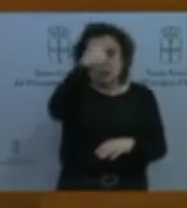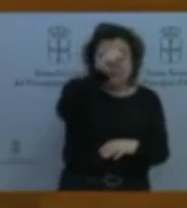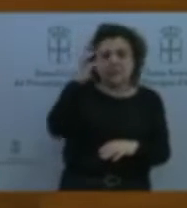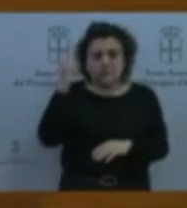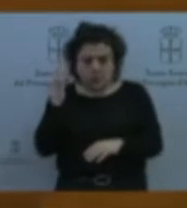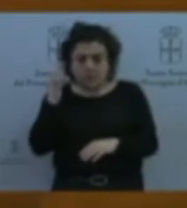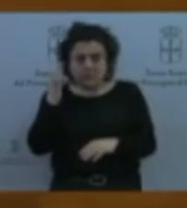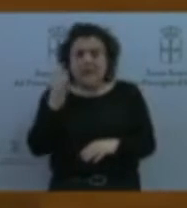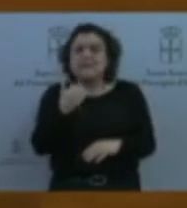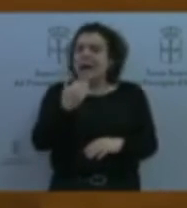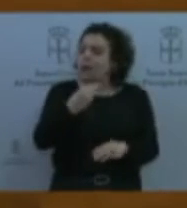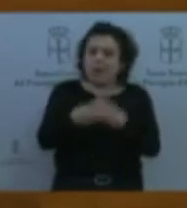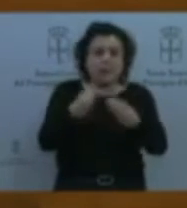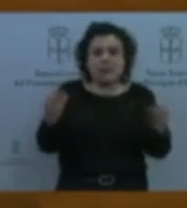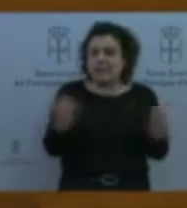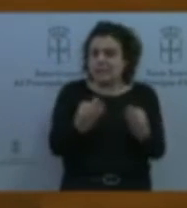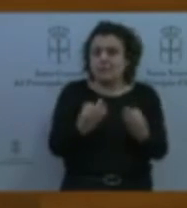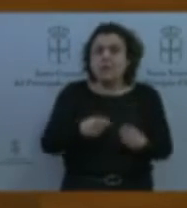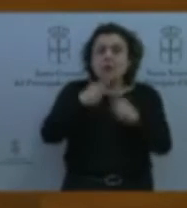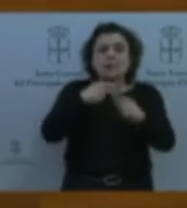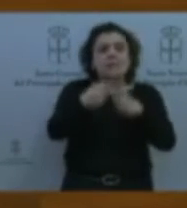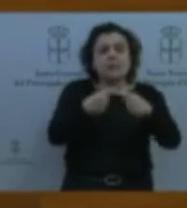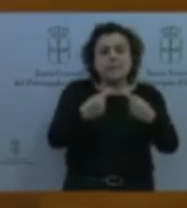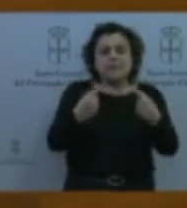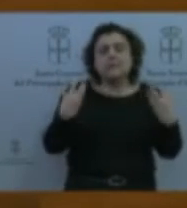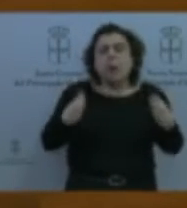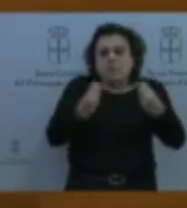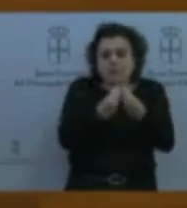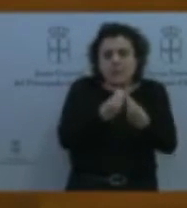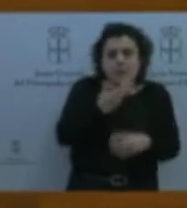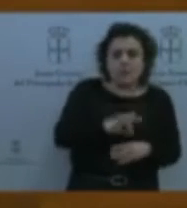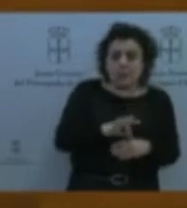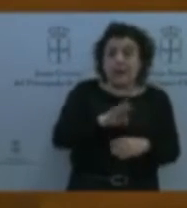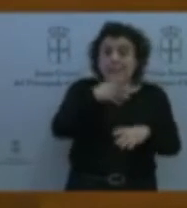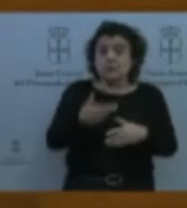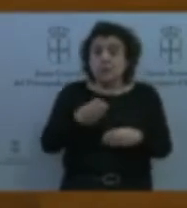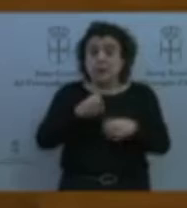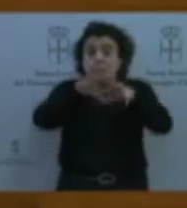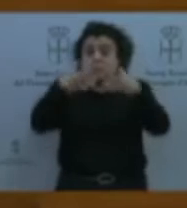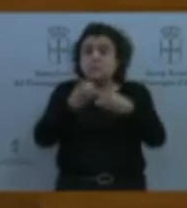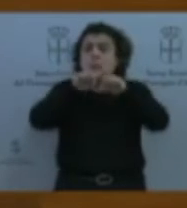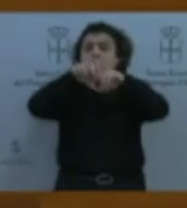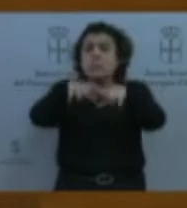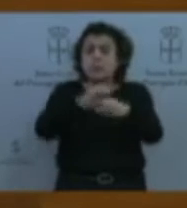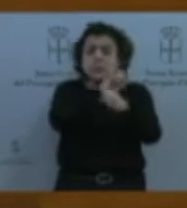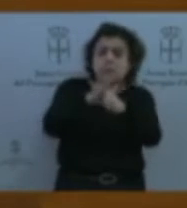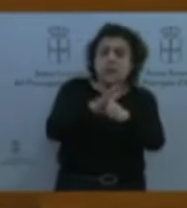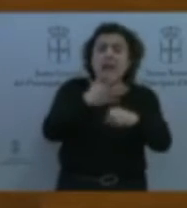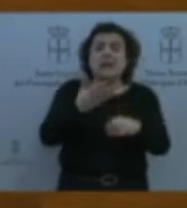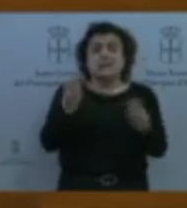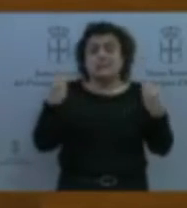puedan convivir. Y hoy en día, y más con la pandemia, las mujeres no solamente no pueden conciliar, sino que no podemos trabajar de manera